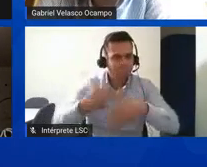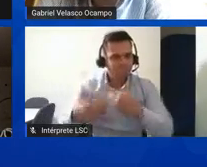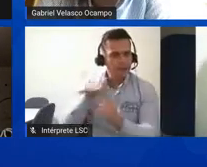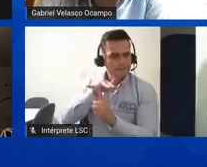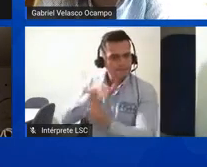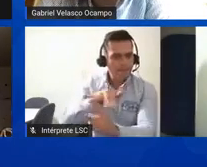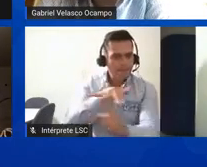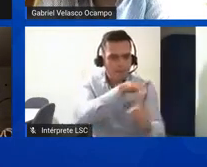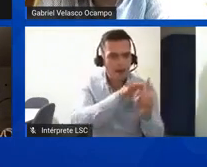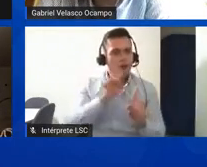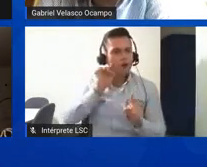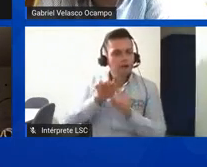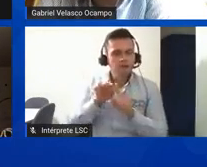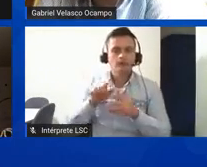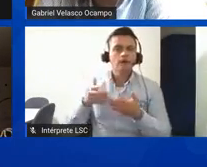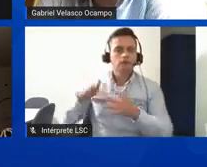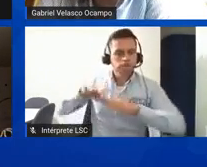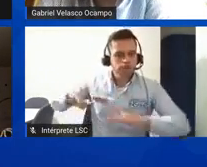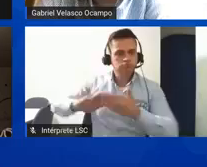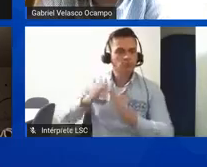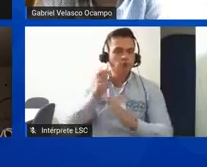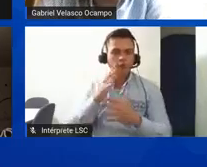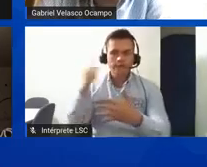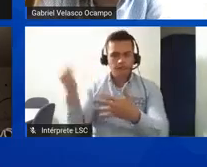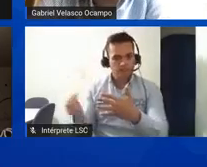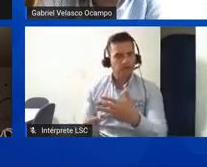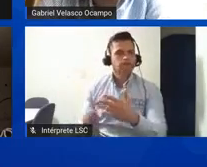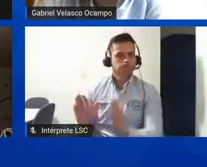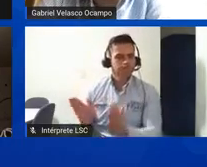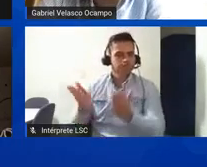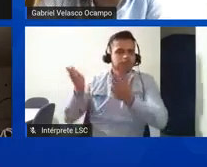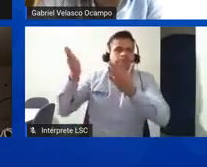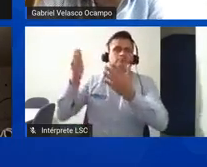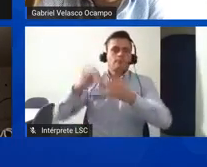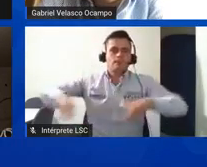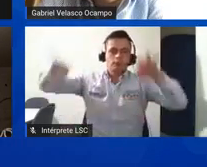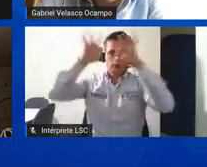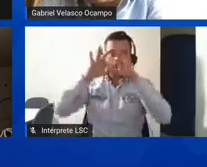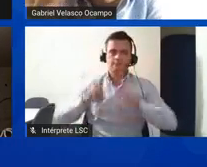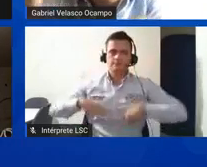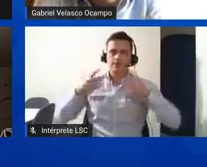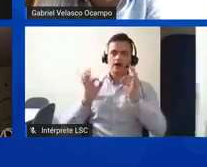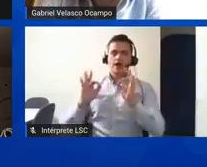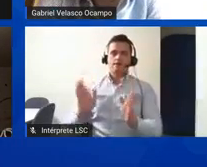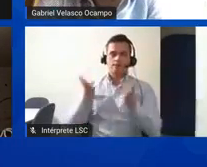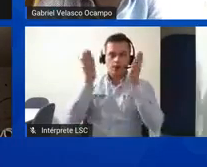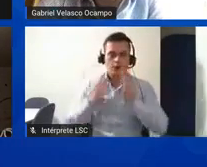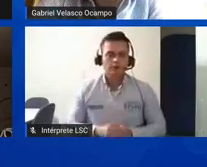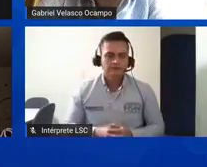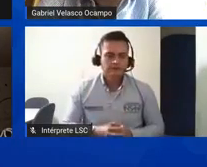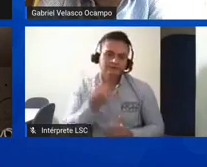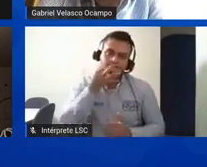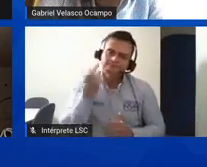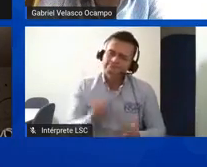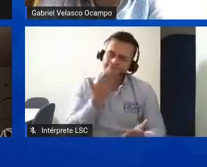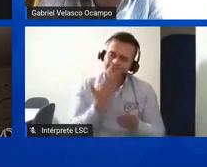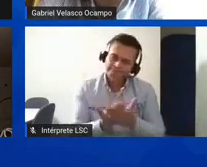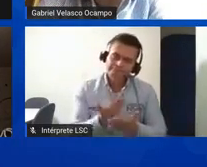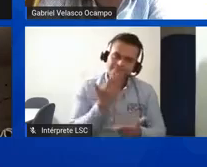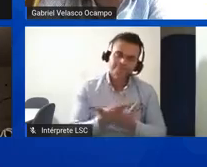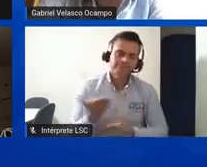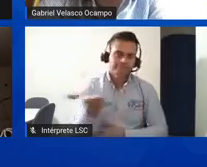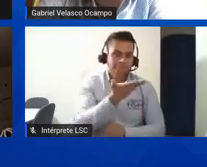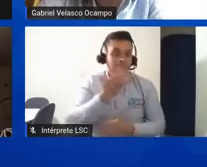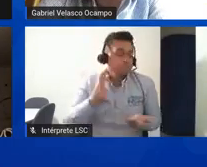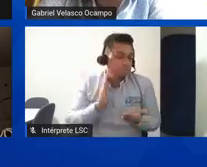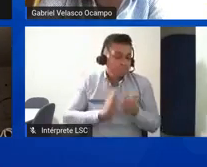otras condiciones que también son fundamentales y que van a mejorar la calidad de vida. De verdad, muchas gracias. Y bueno,